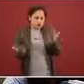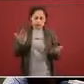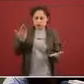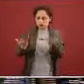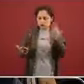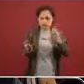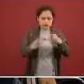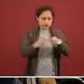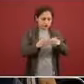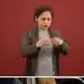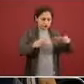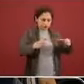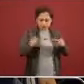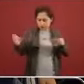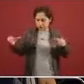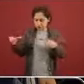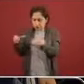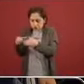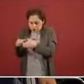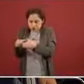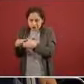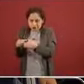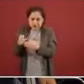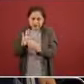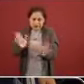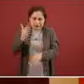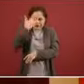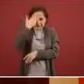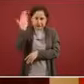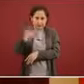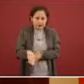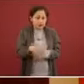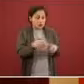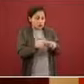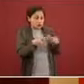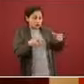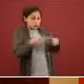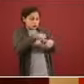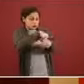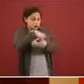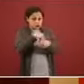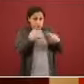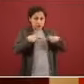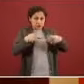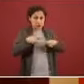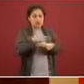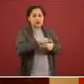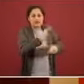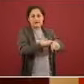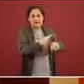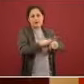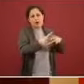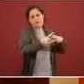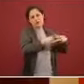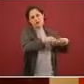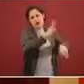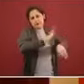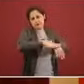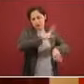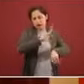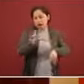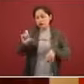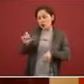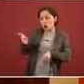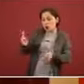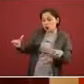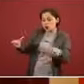distinto tamaño. Es esperable que donde hay mayor cantidad de personas hay mayor cantidad de casos. Entonces uno no puede comparar de manera